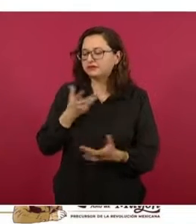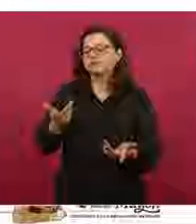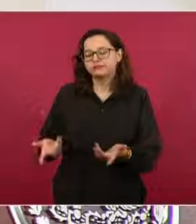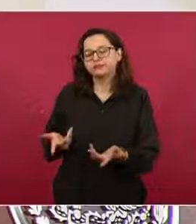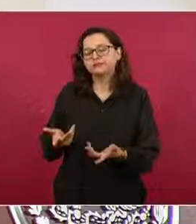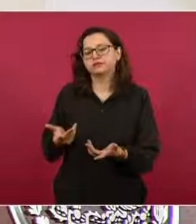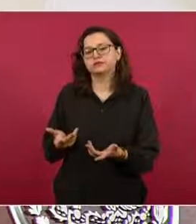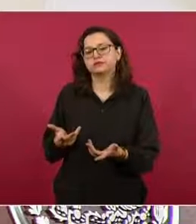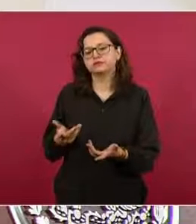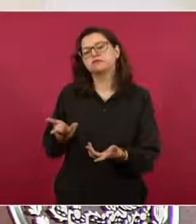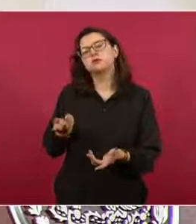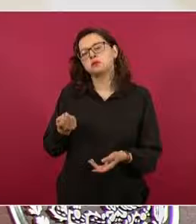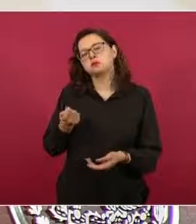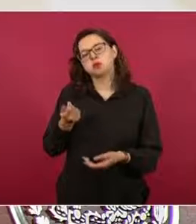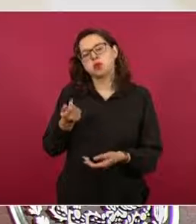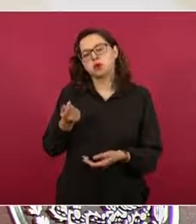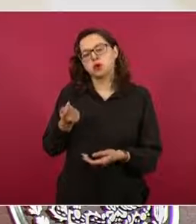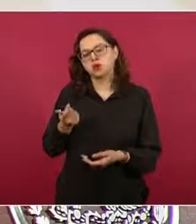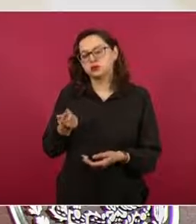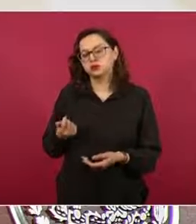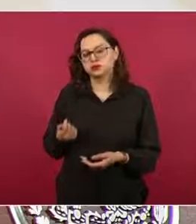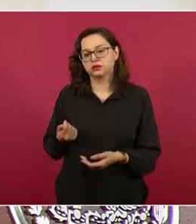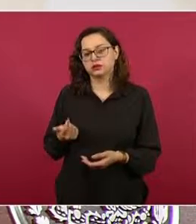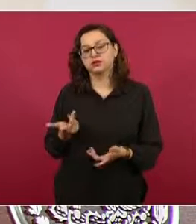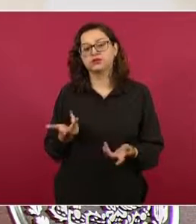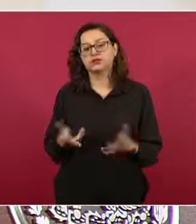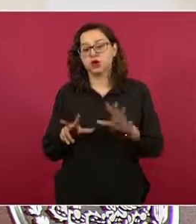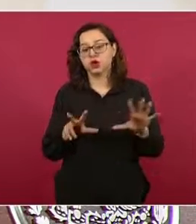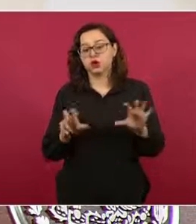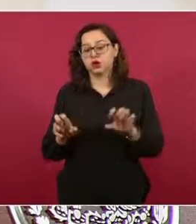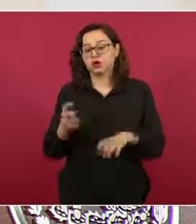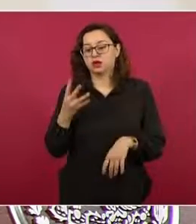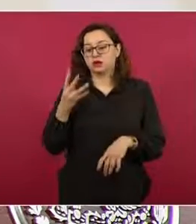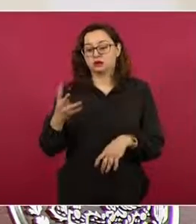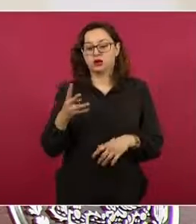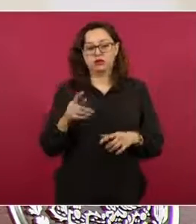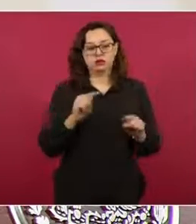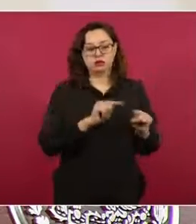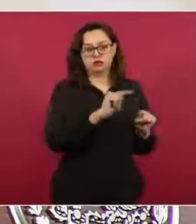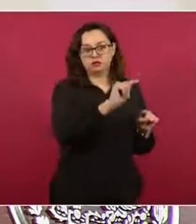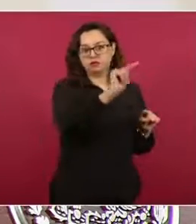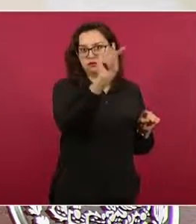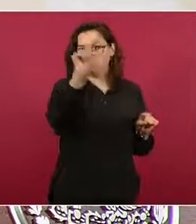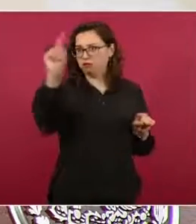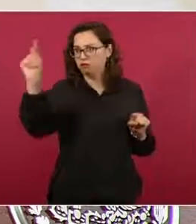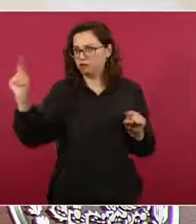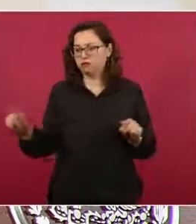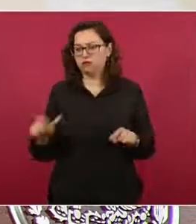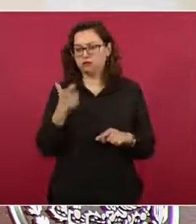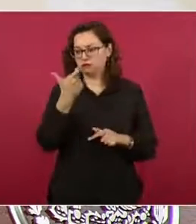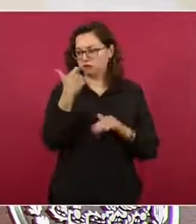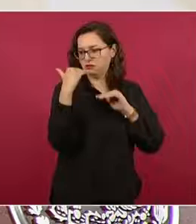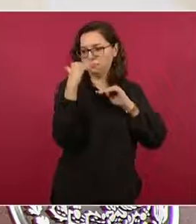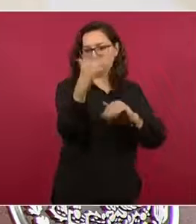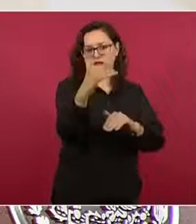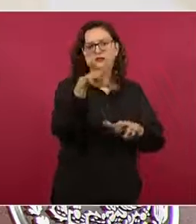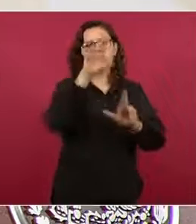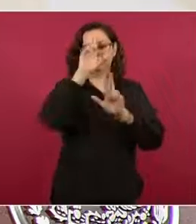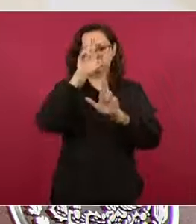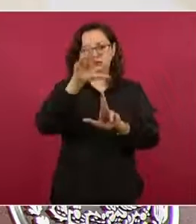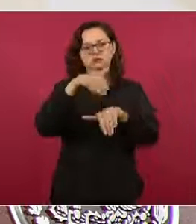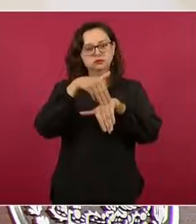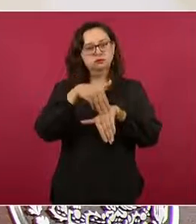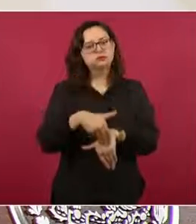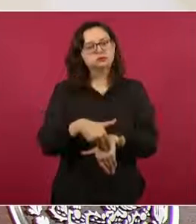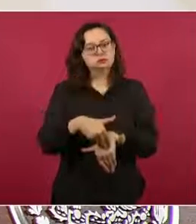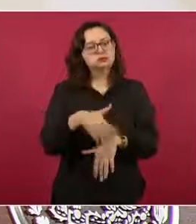promedio relativamente bajo. Las 804 estaban respetando el precio máximo o